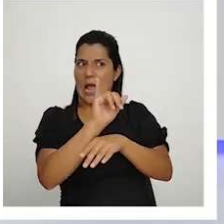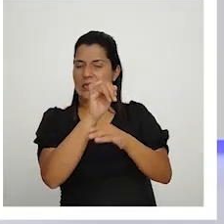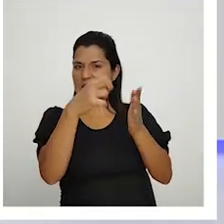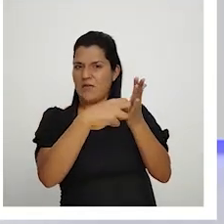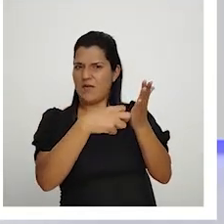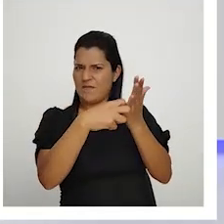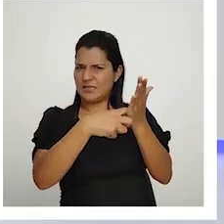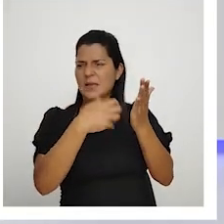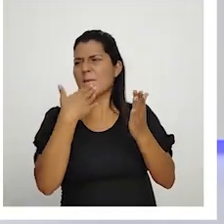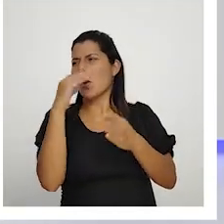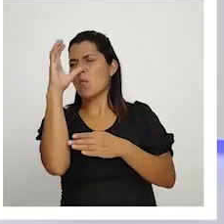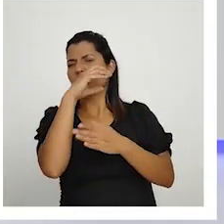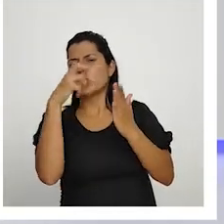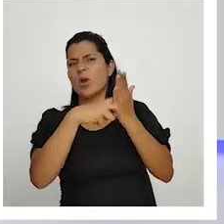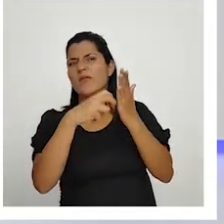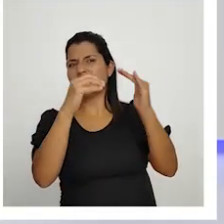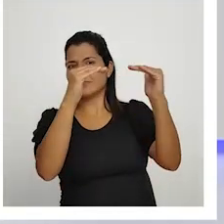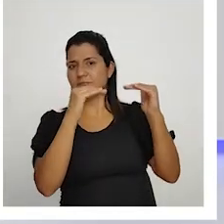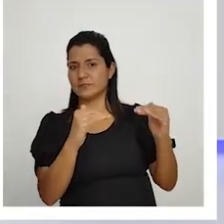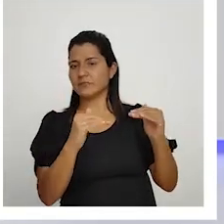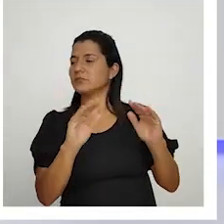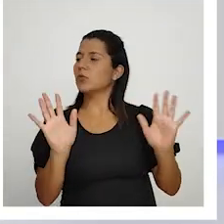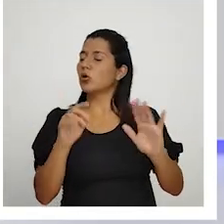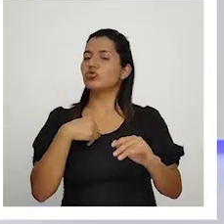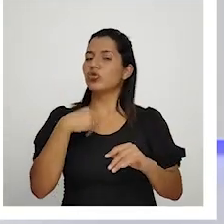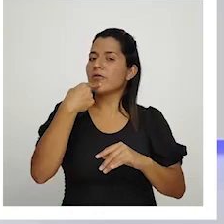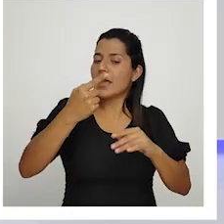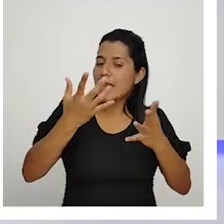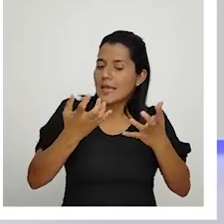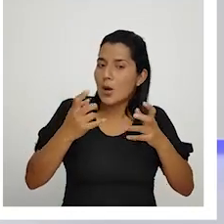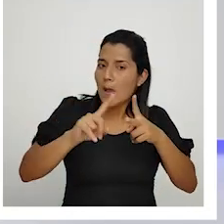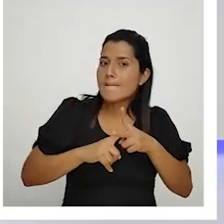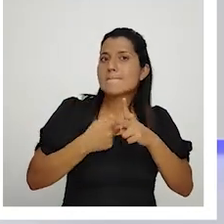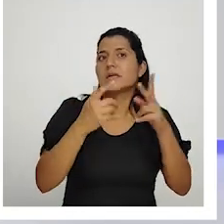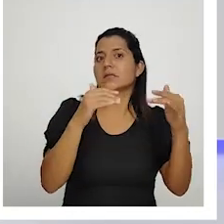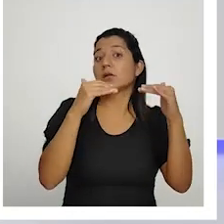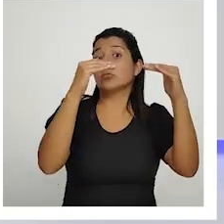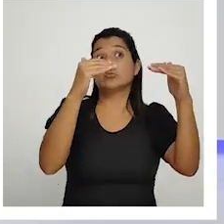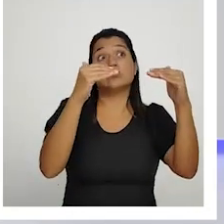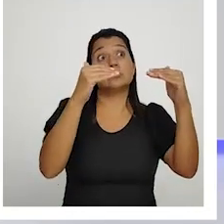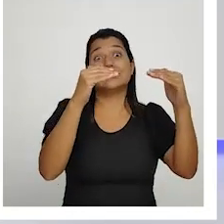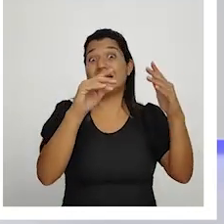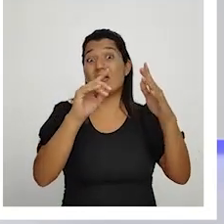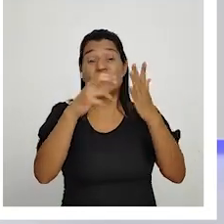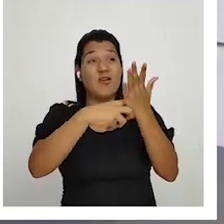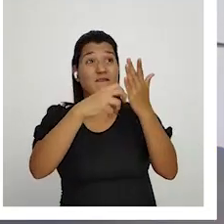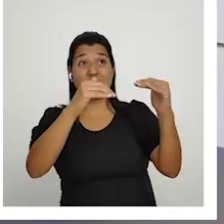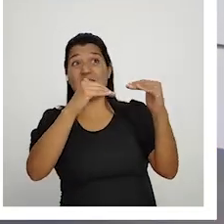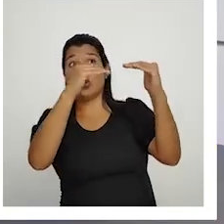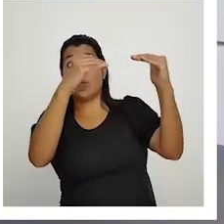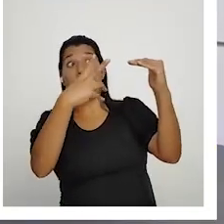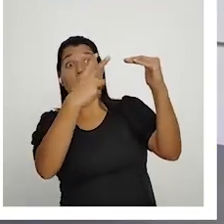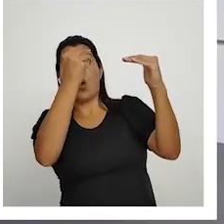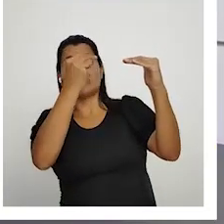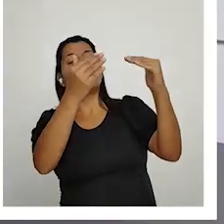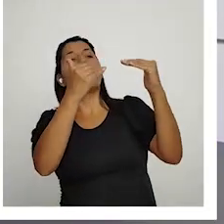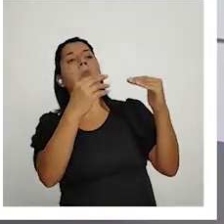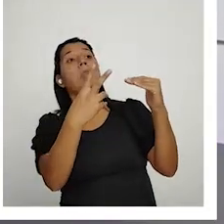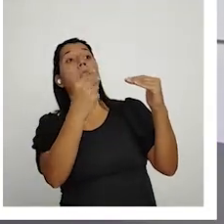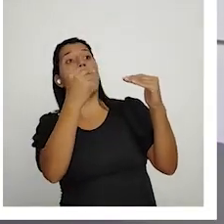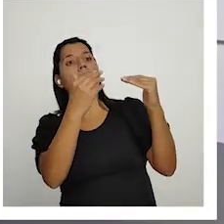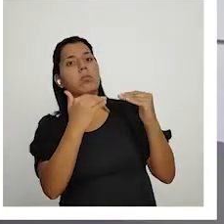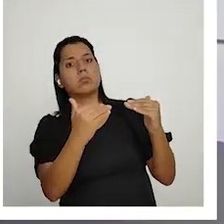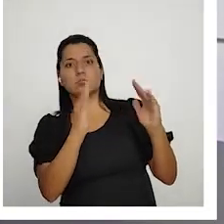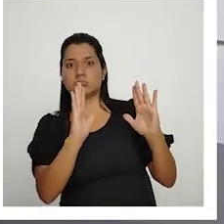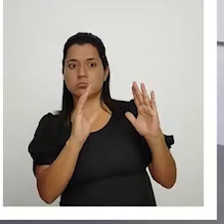entonces yo siempre le digo a la gente, yo quiero empezar por arriba, ¿verdad? Si en la revista Top me dicen no, y ahí voy bajando, ¿verdad? Pero